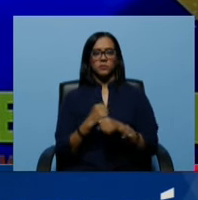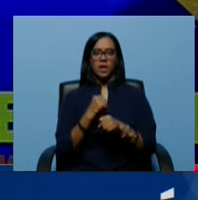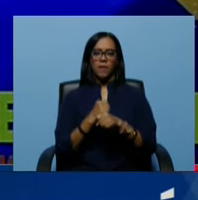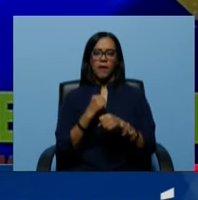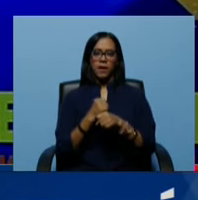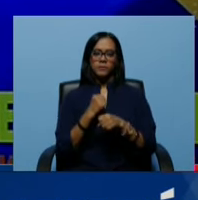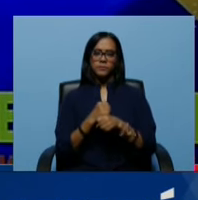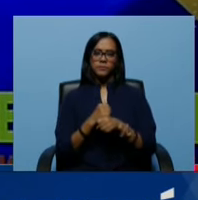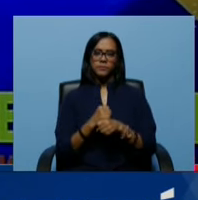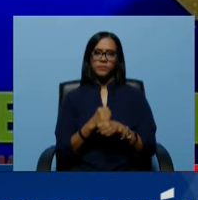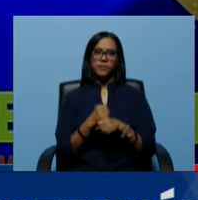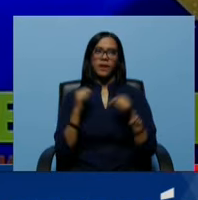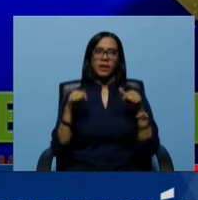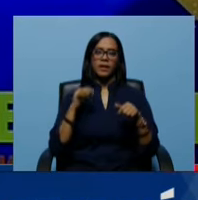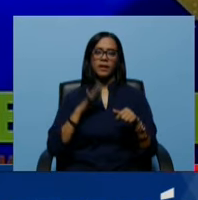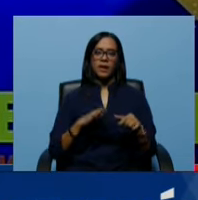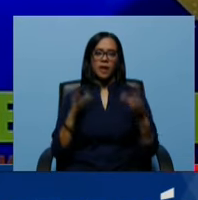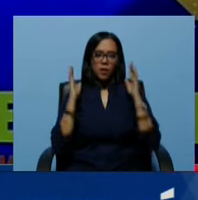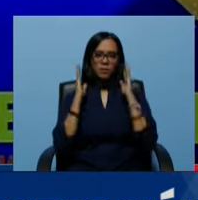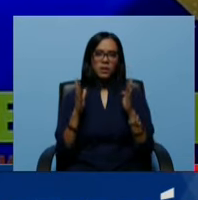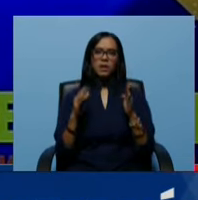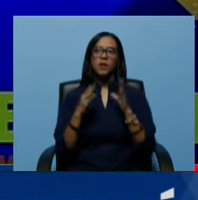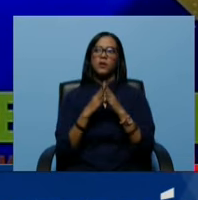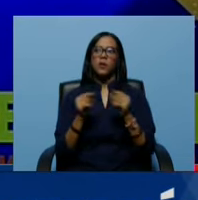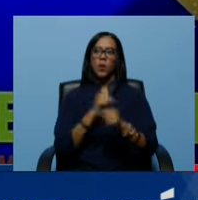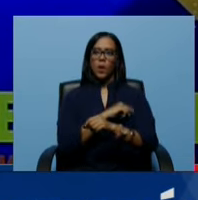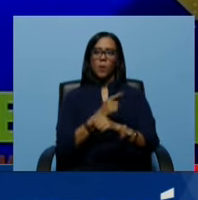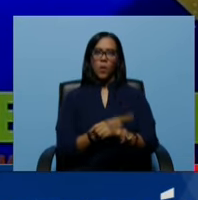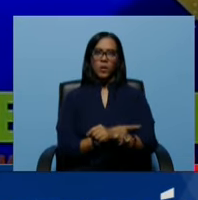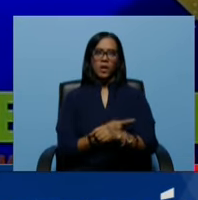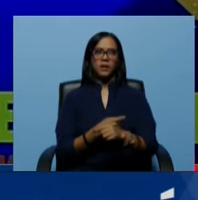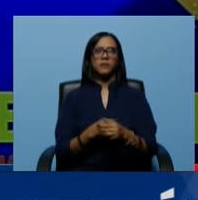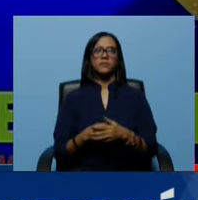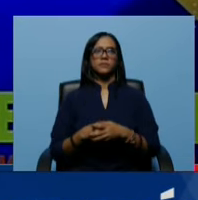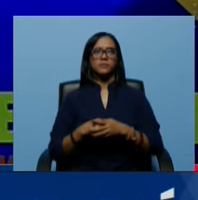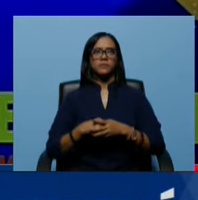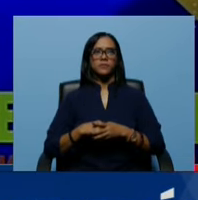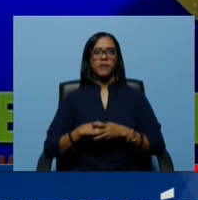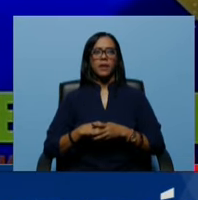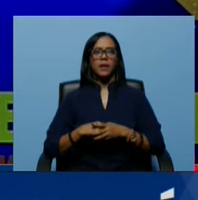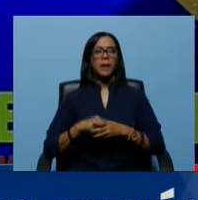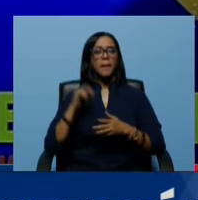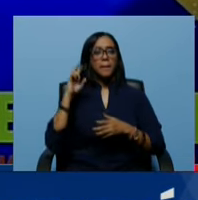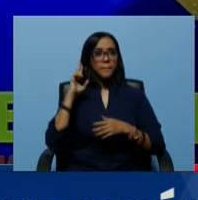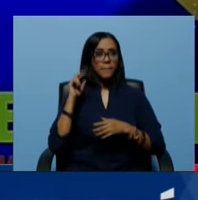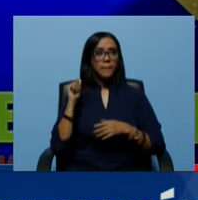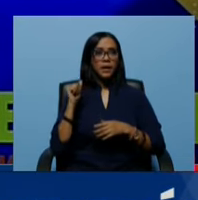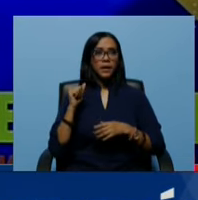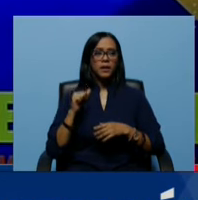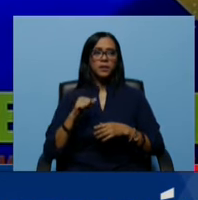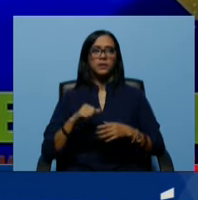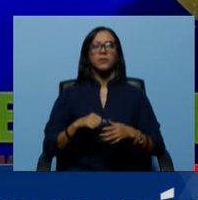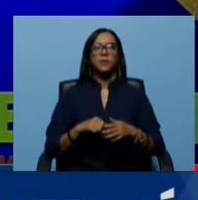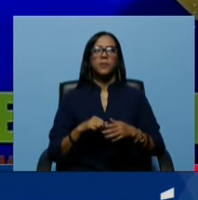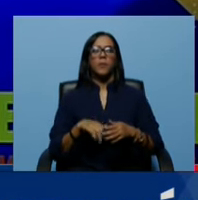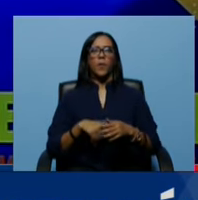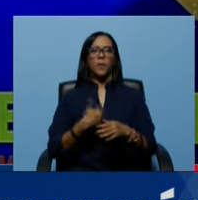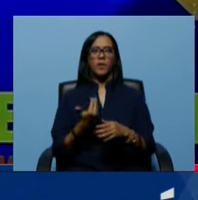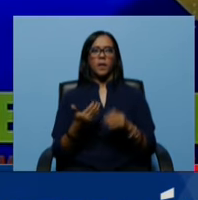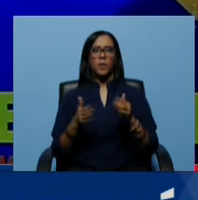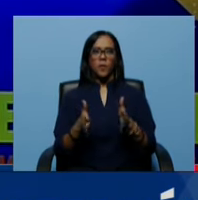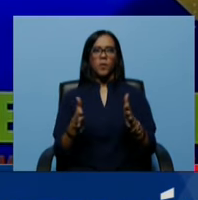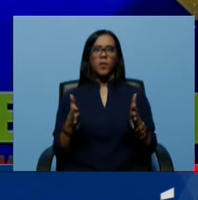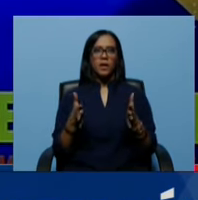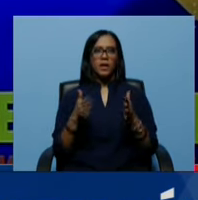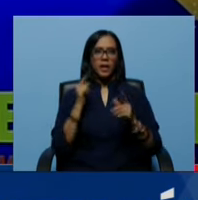Así que aquí estará concentrado todo el poder de fuego para que podamos lograr la meta que nos